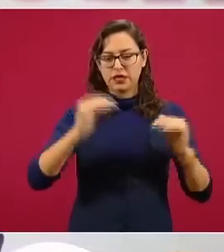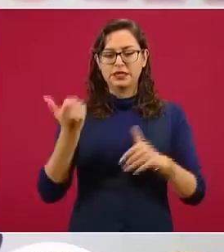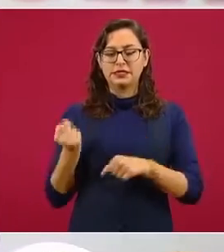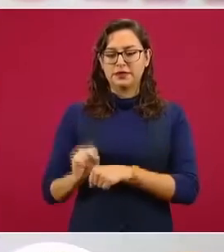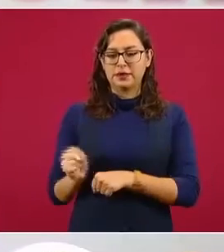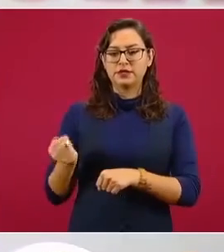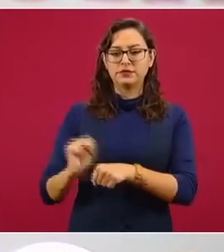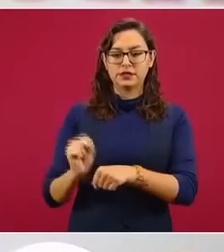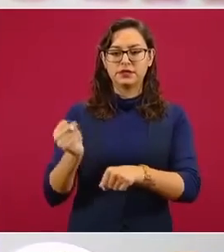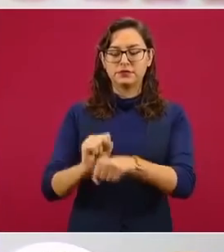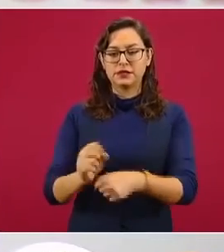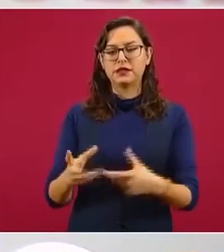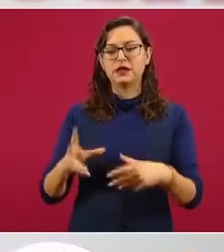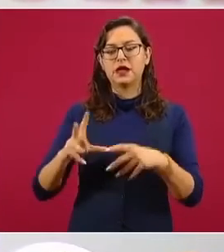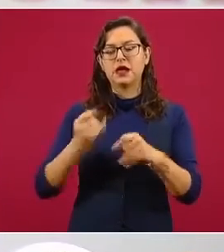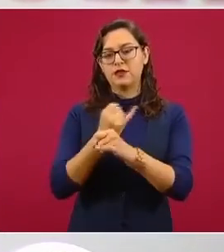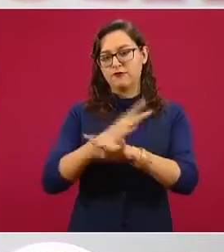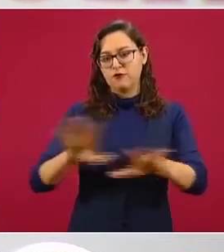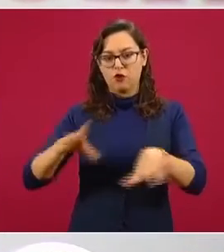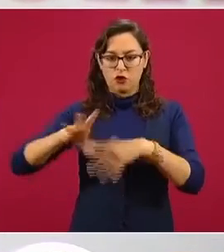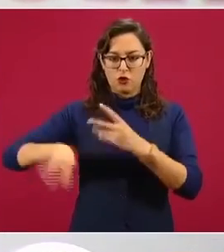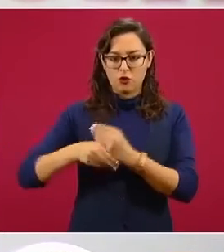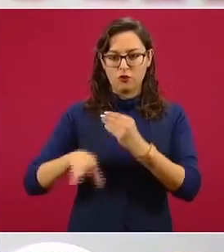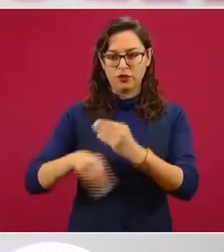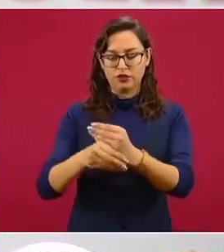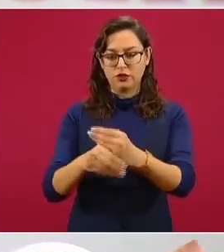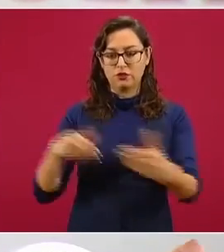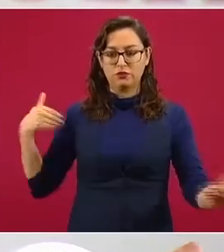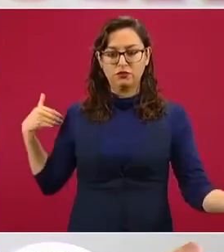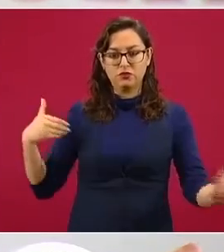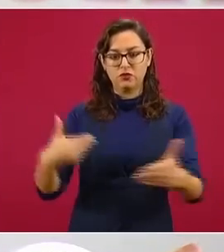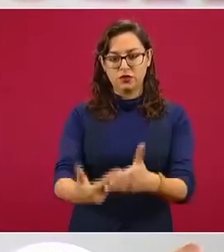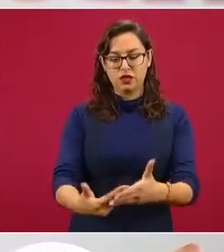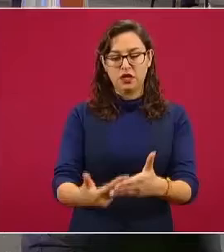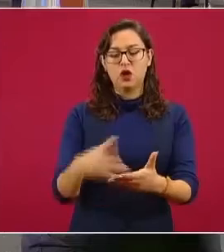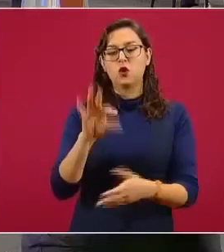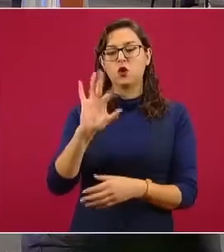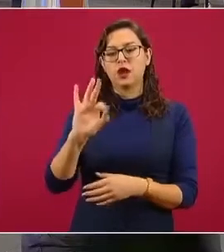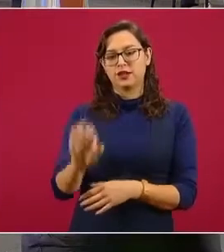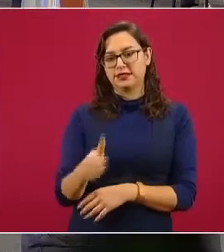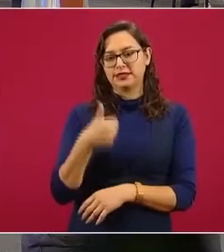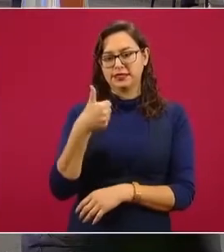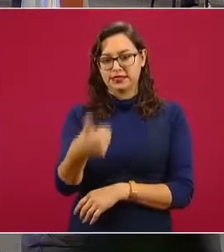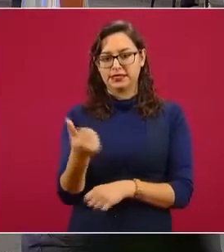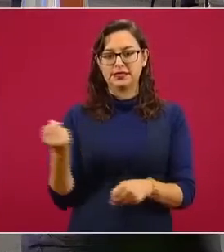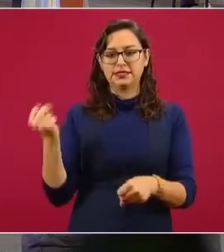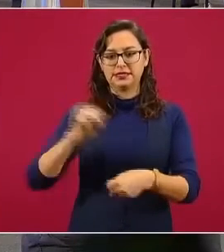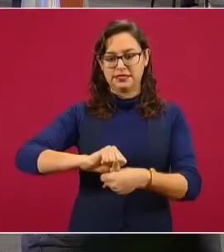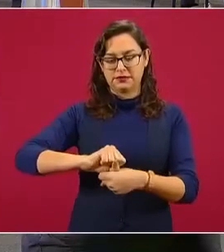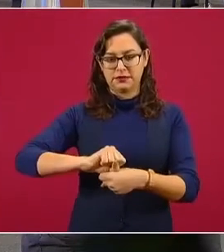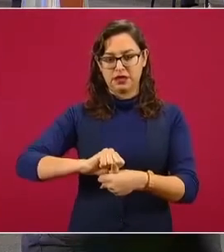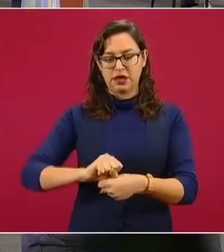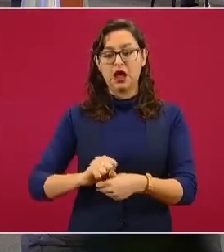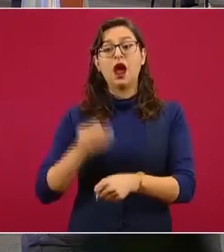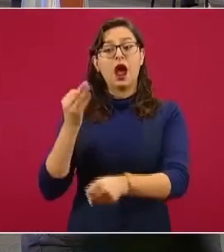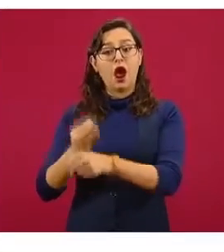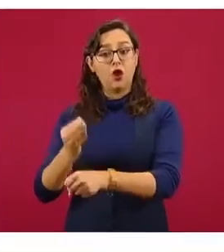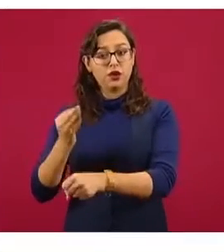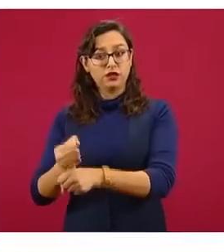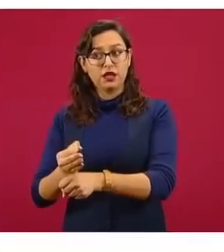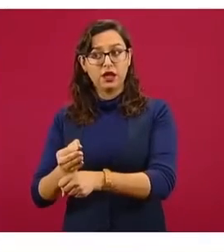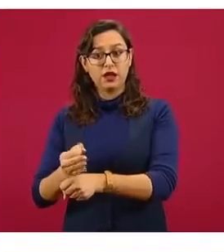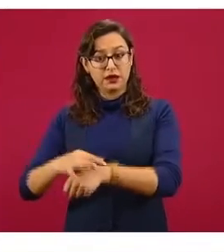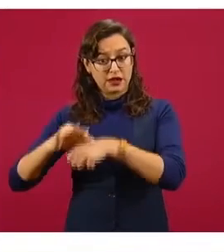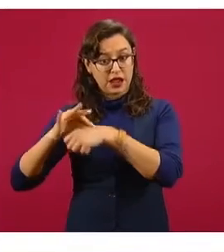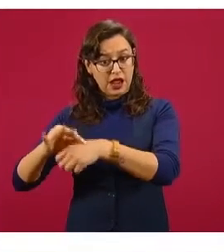semanal. En la semana 46, que es la que se ve hasta el extremo derecho de la gráfica, en este momento vivimos en la semana